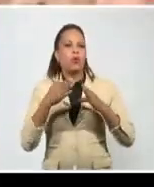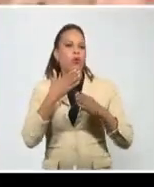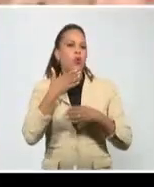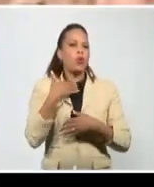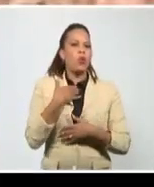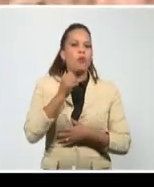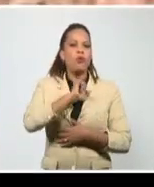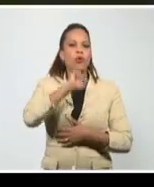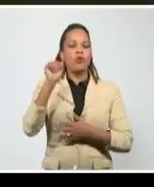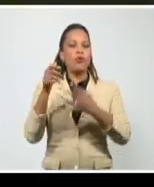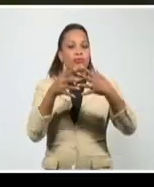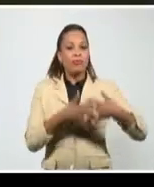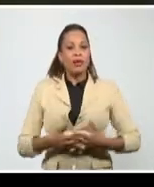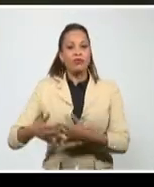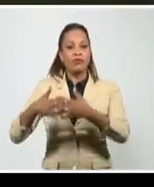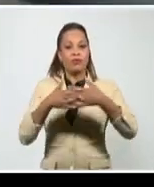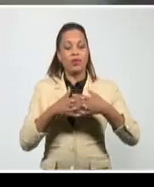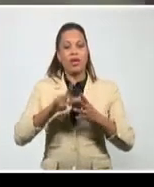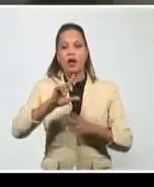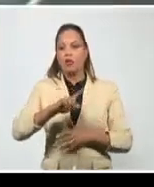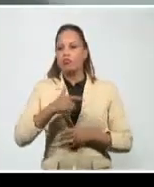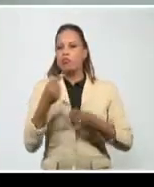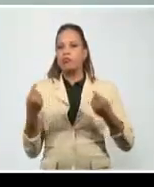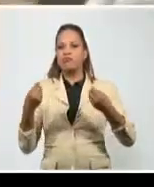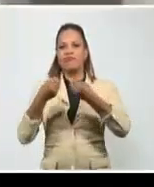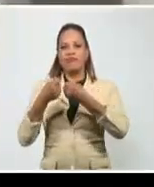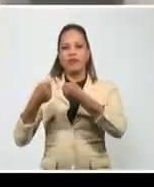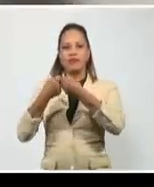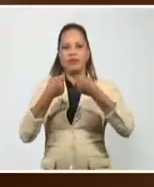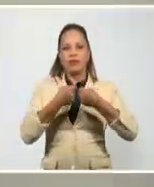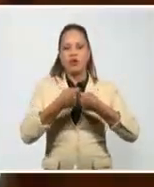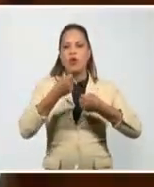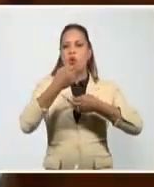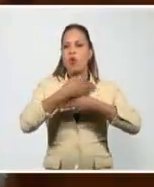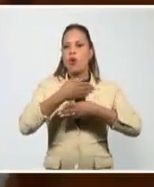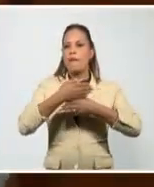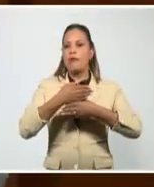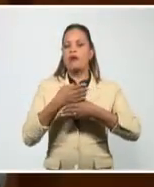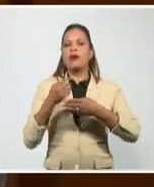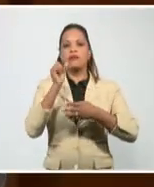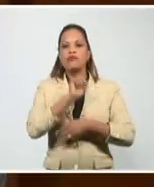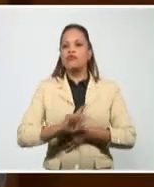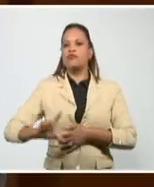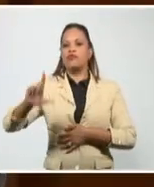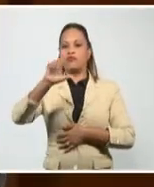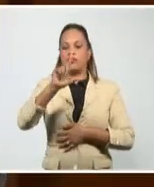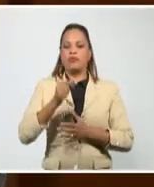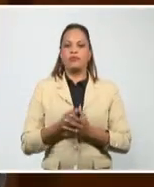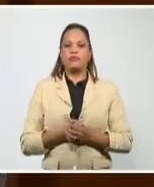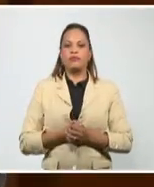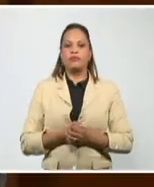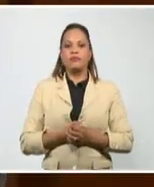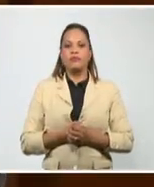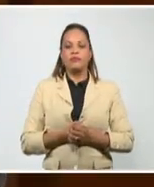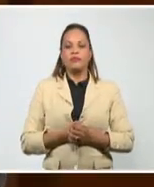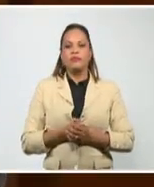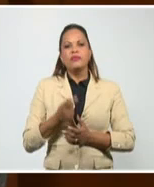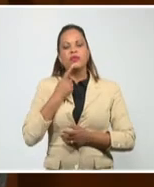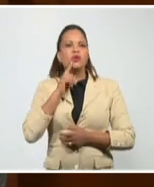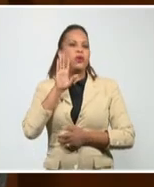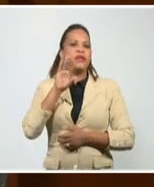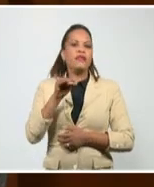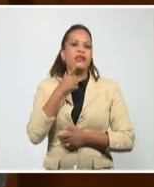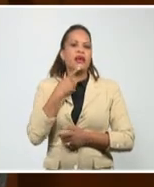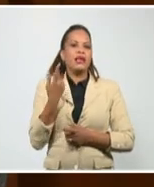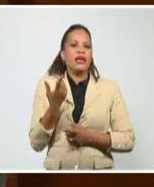Estados Unidos desde la cultura en la confrontación con el bloque socialista. Yo diría que hay una exacerbación de